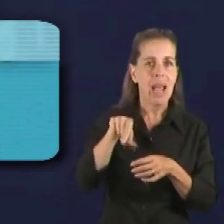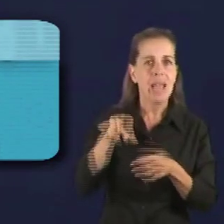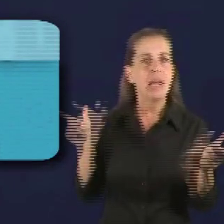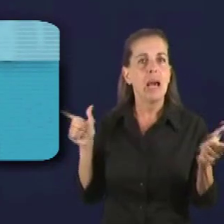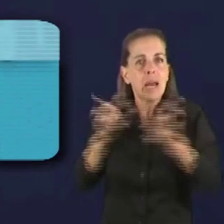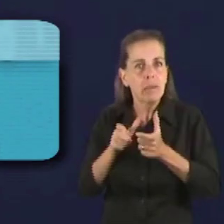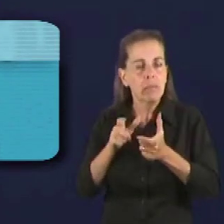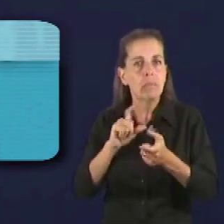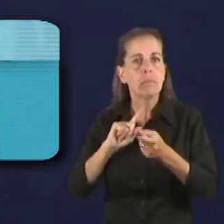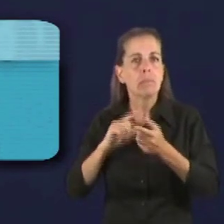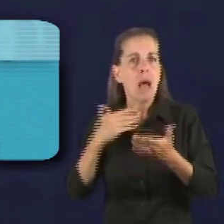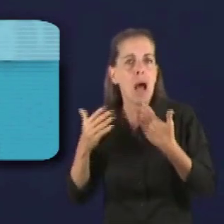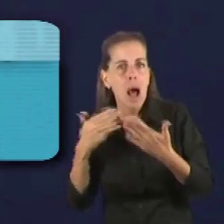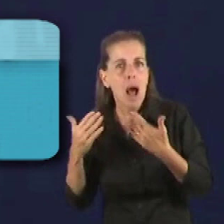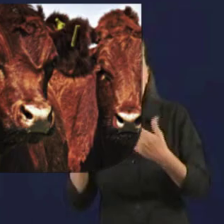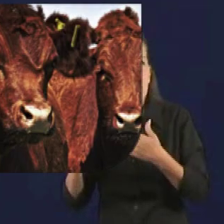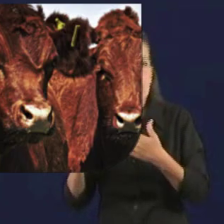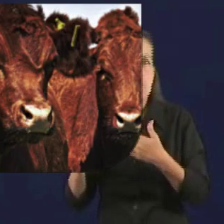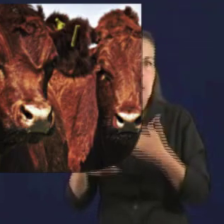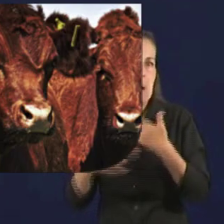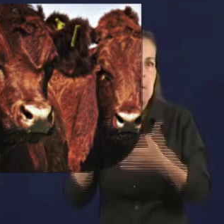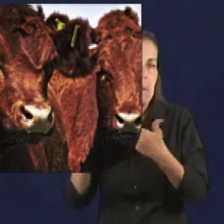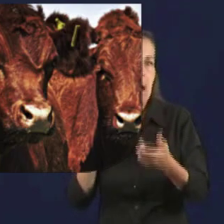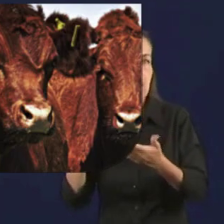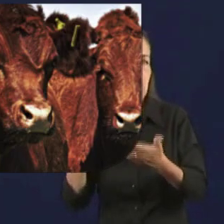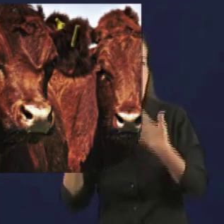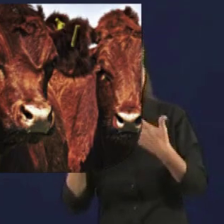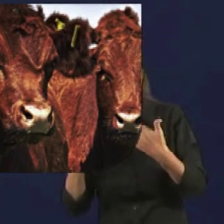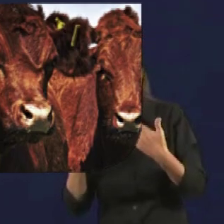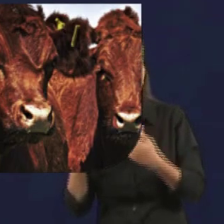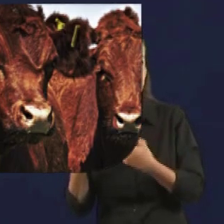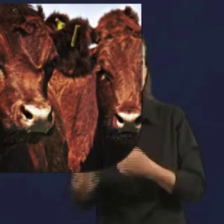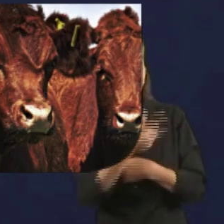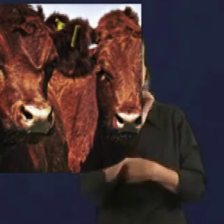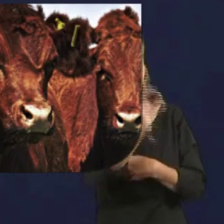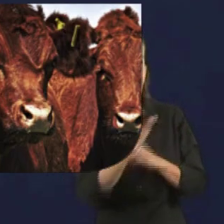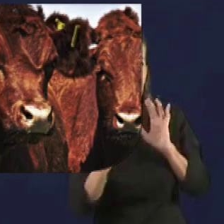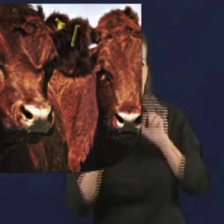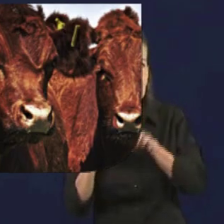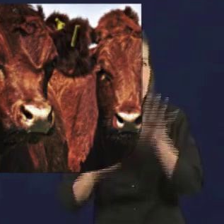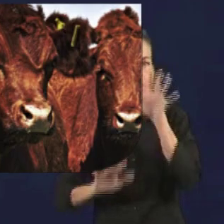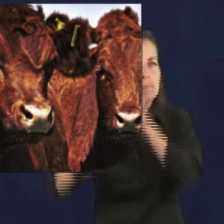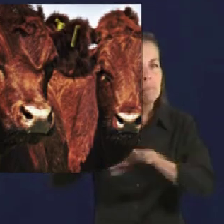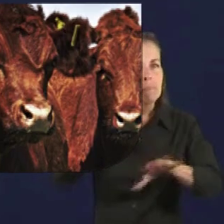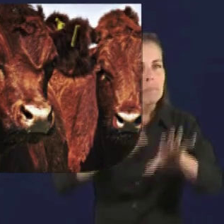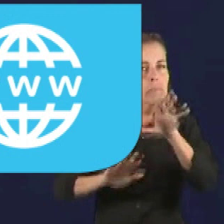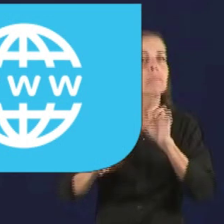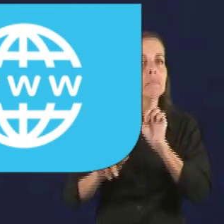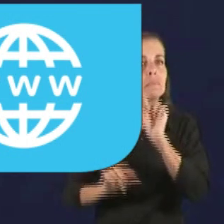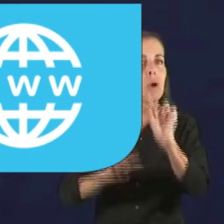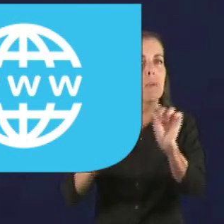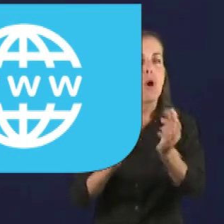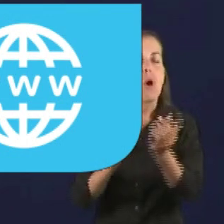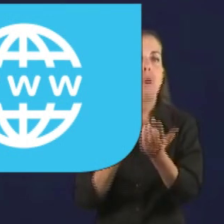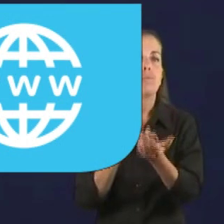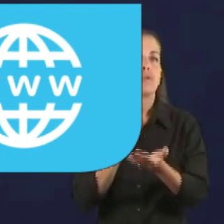donde bueno, se está avanzando y es de conocimiento de todos en un esquema donde se deje de subsidiar la oferta,